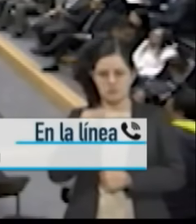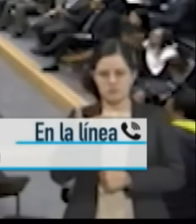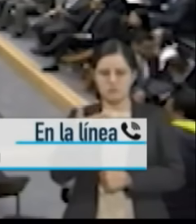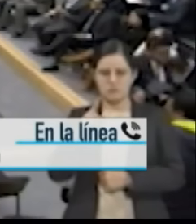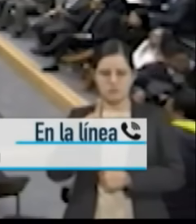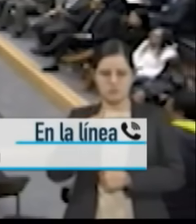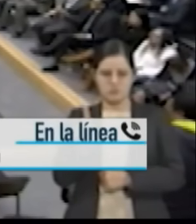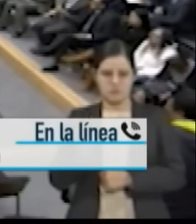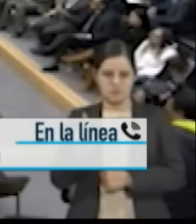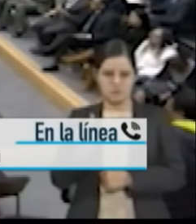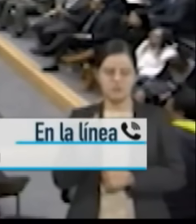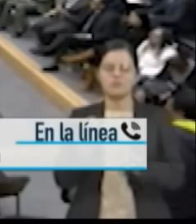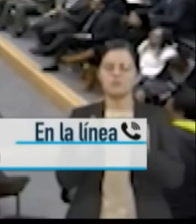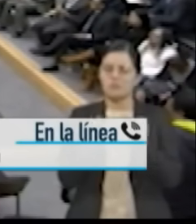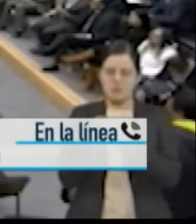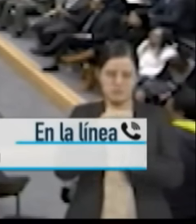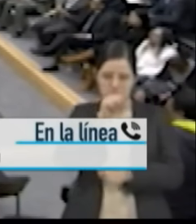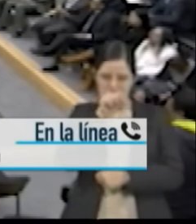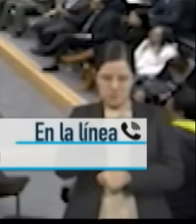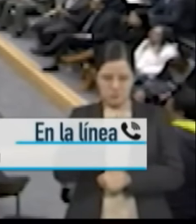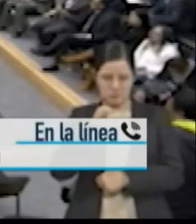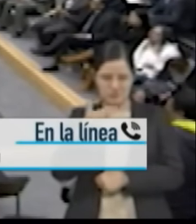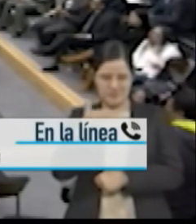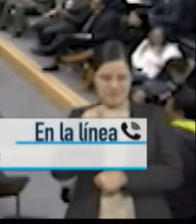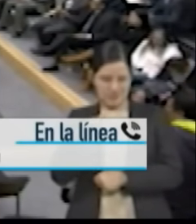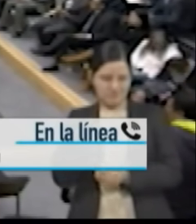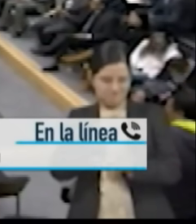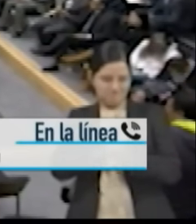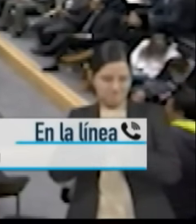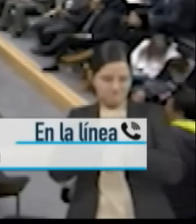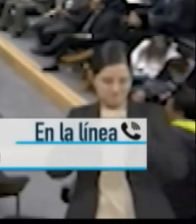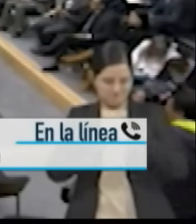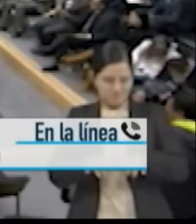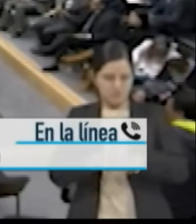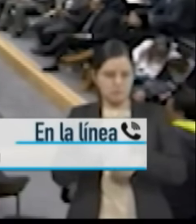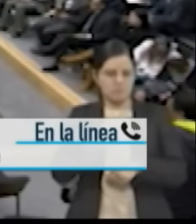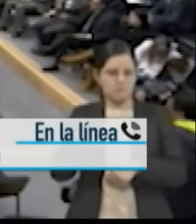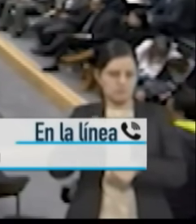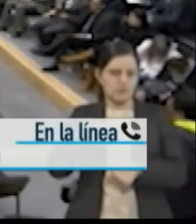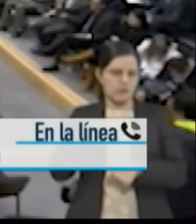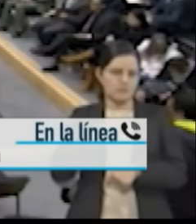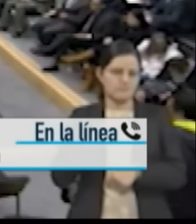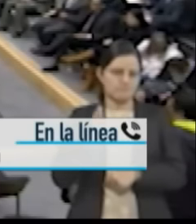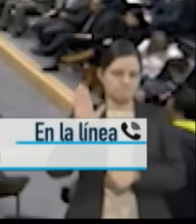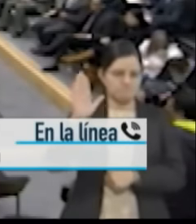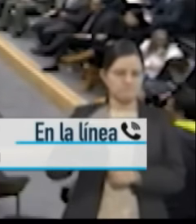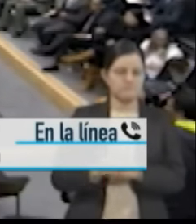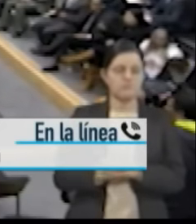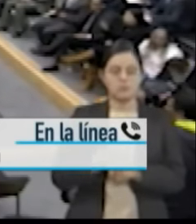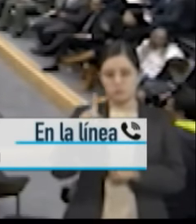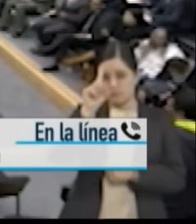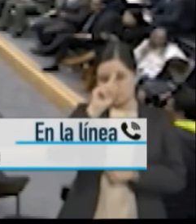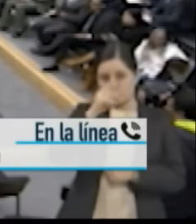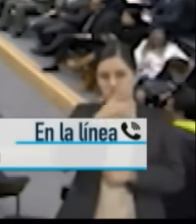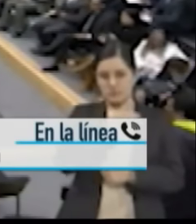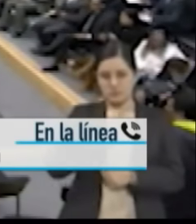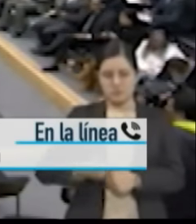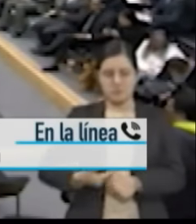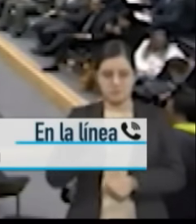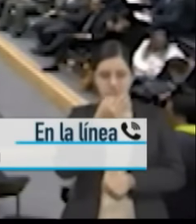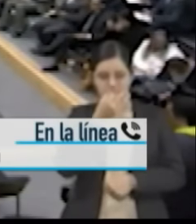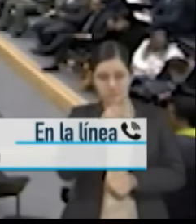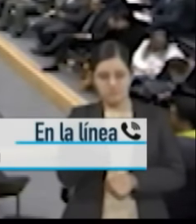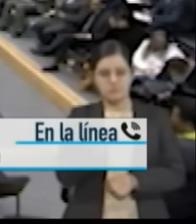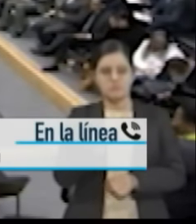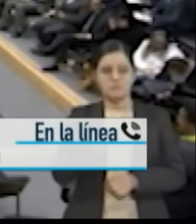muy claros de que no se van a permitir ese tipo de situaciones, y me parece muy bien, porque el INE sí tiene que poner